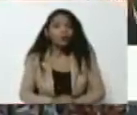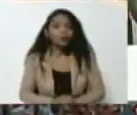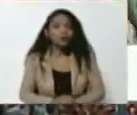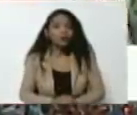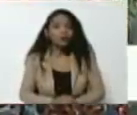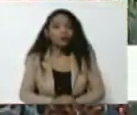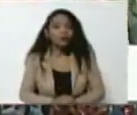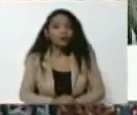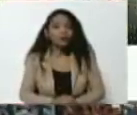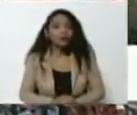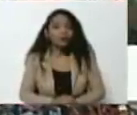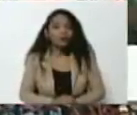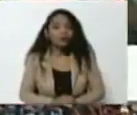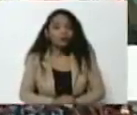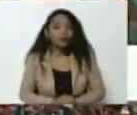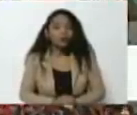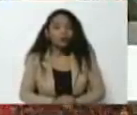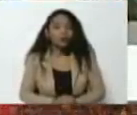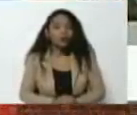O Mayra,